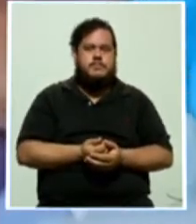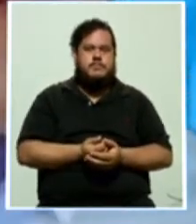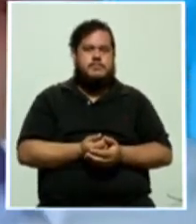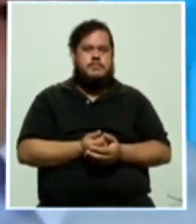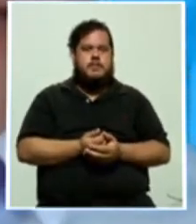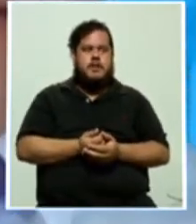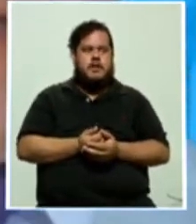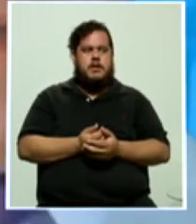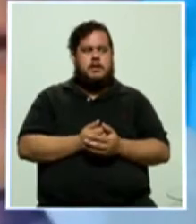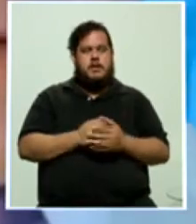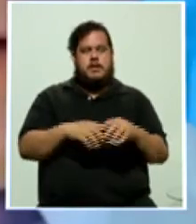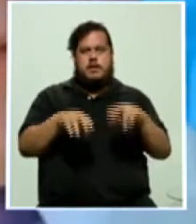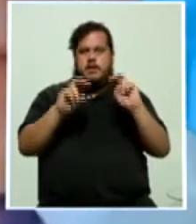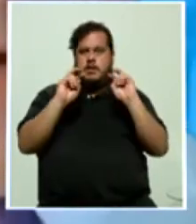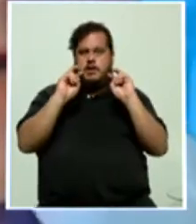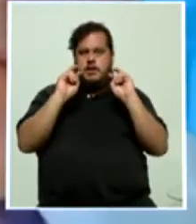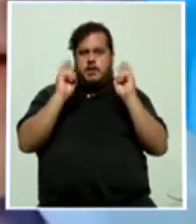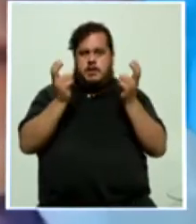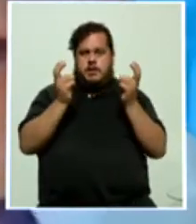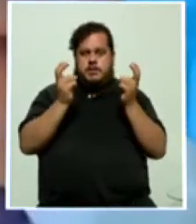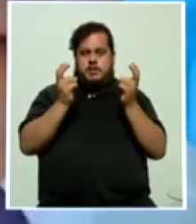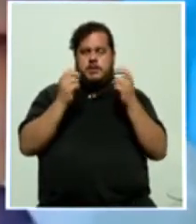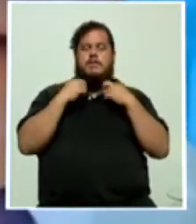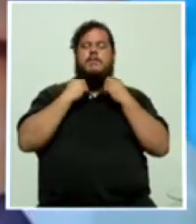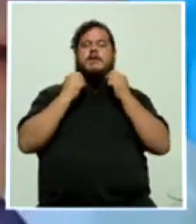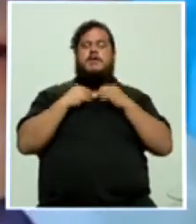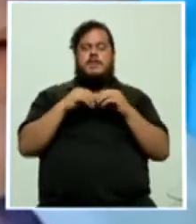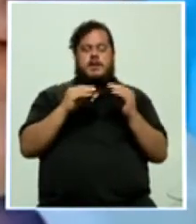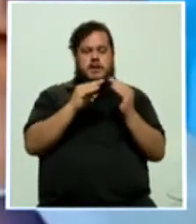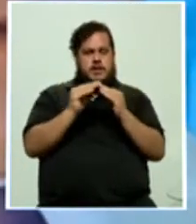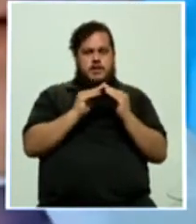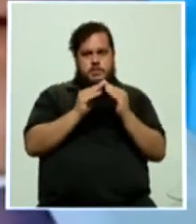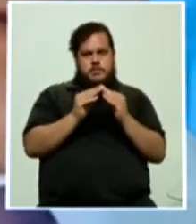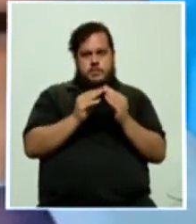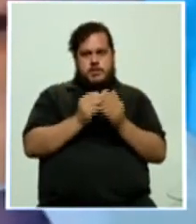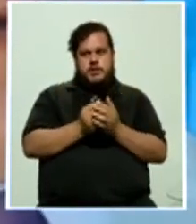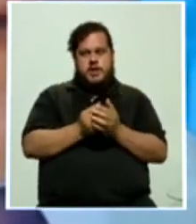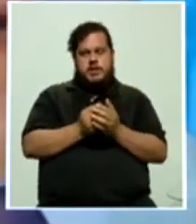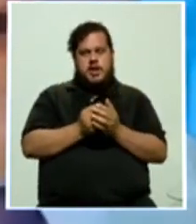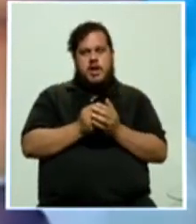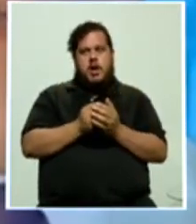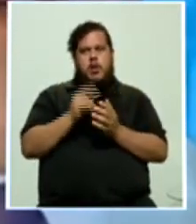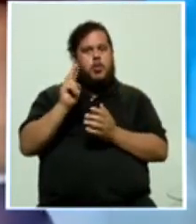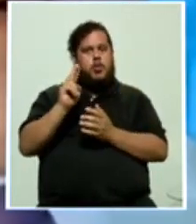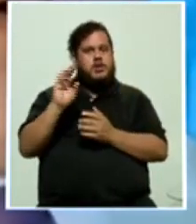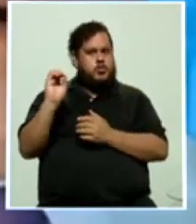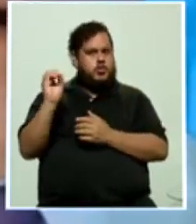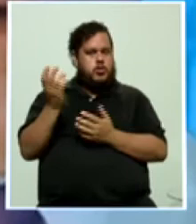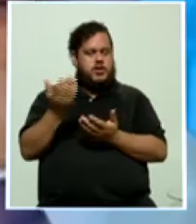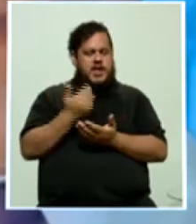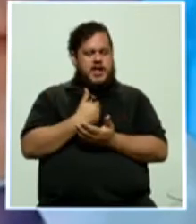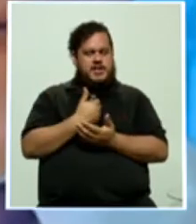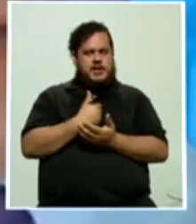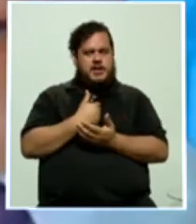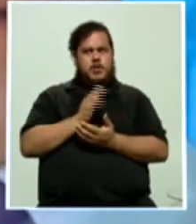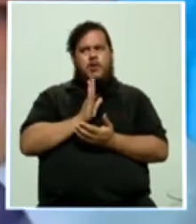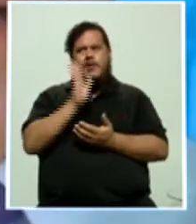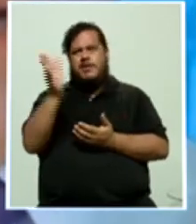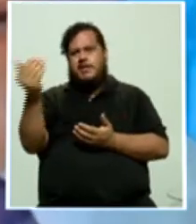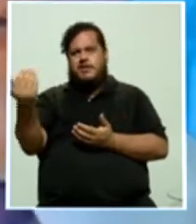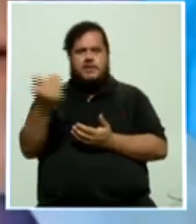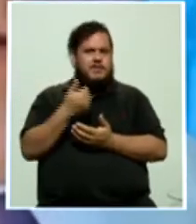El tema de los miembros de la comunidad ultraortodoxa ha tenido idas y